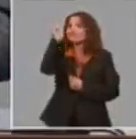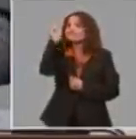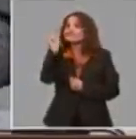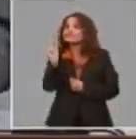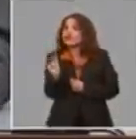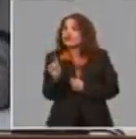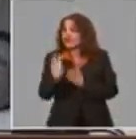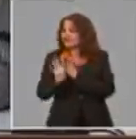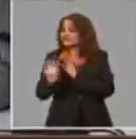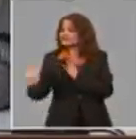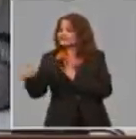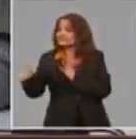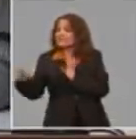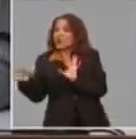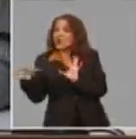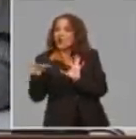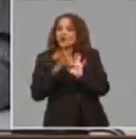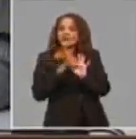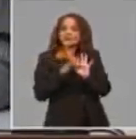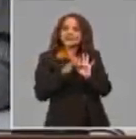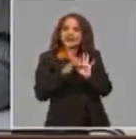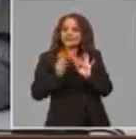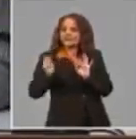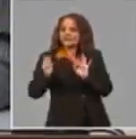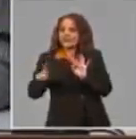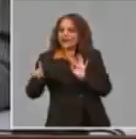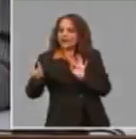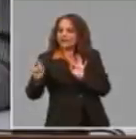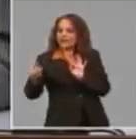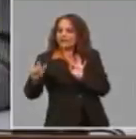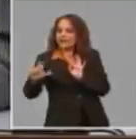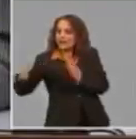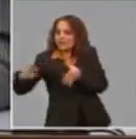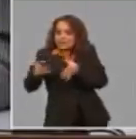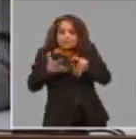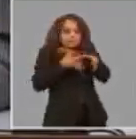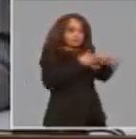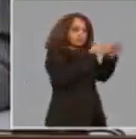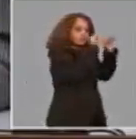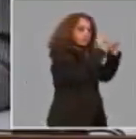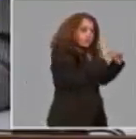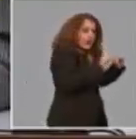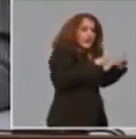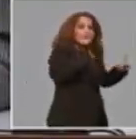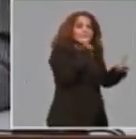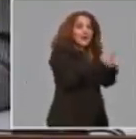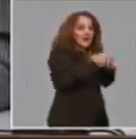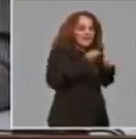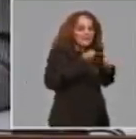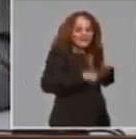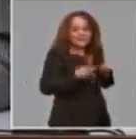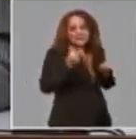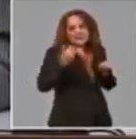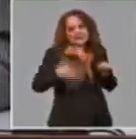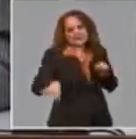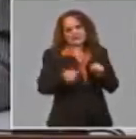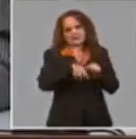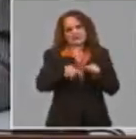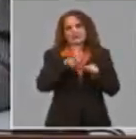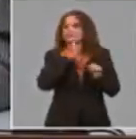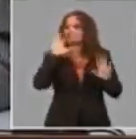de esa cadena de revendedores acaparador y legales pero además estamos actuando a pedir